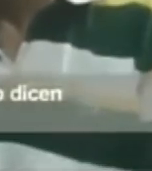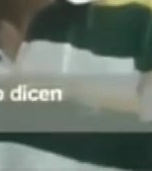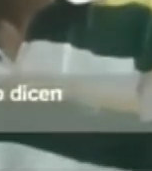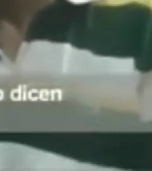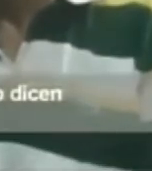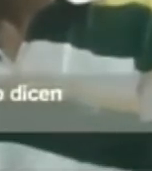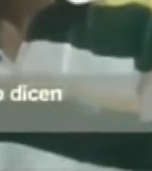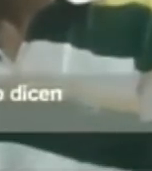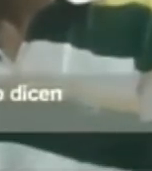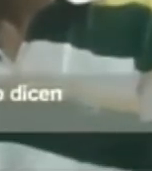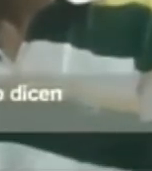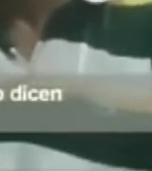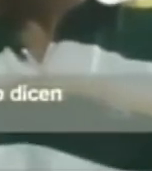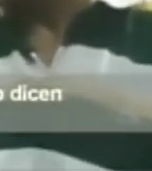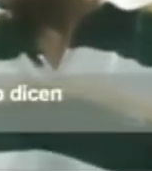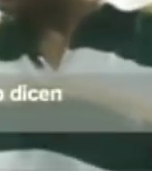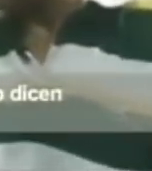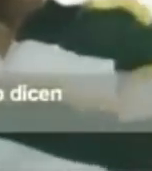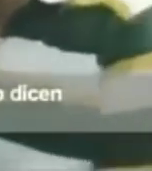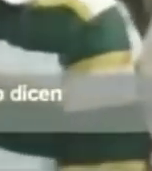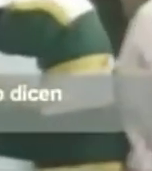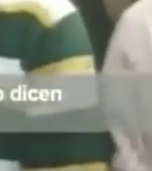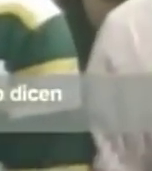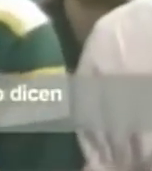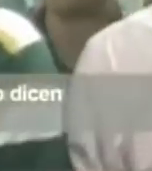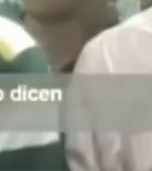que es mentira.